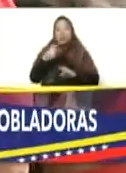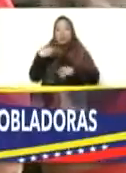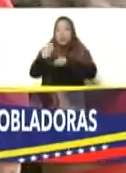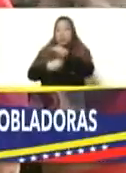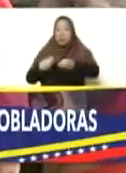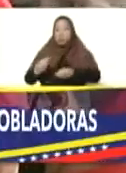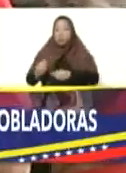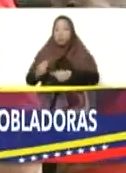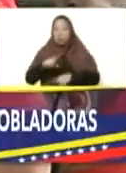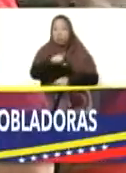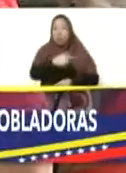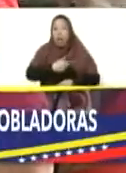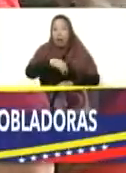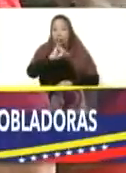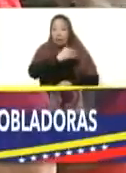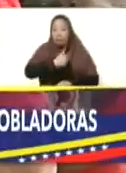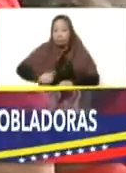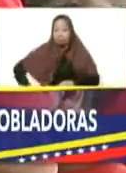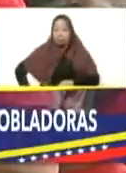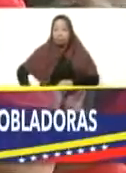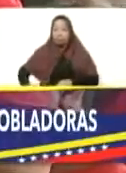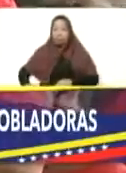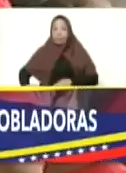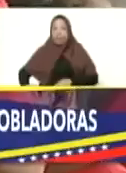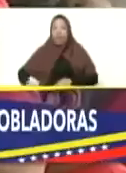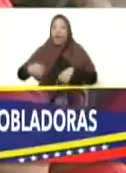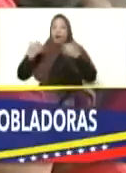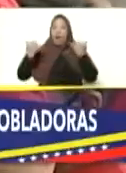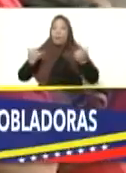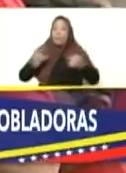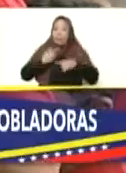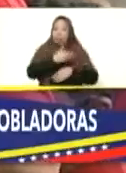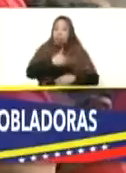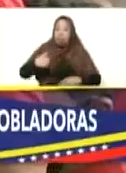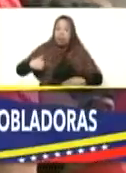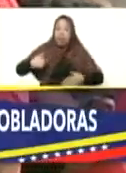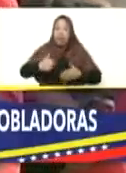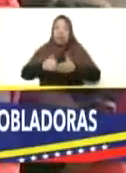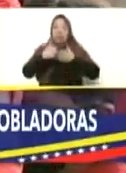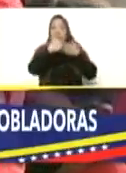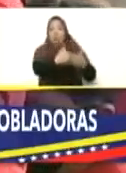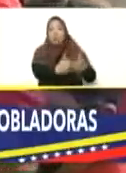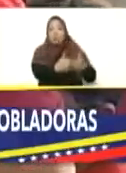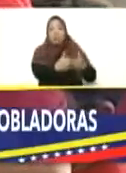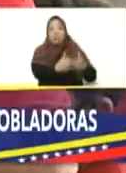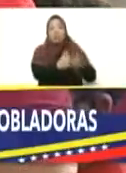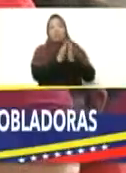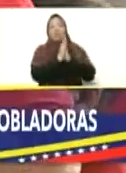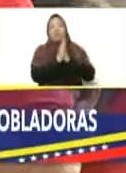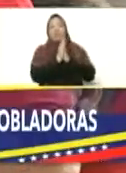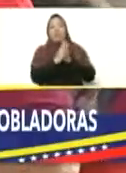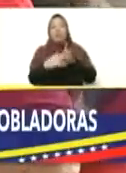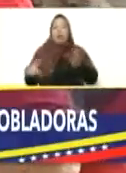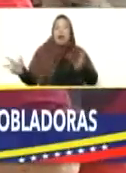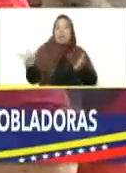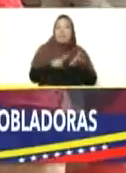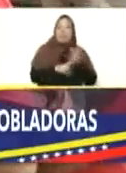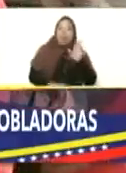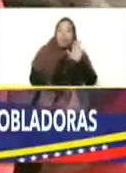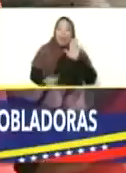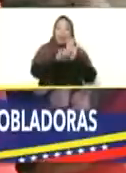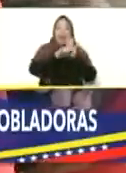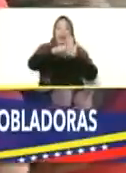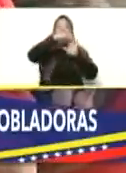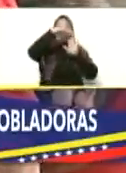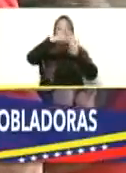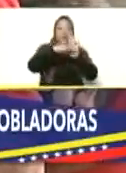llegar nosotros este decimos nos quieren ayudar chévere aprueben lo de reglamento y